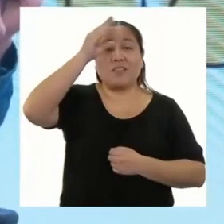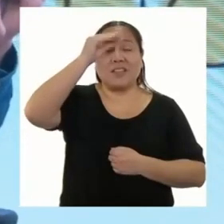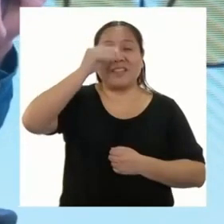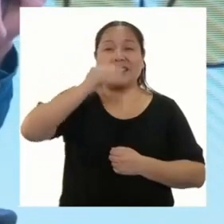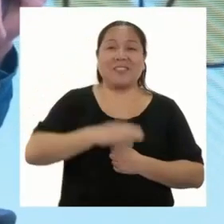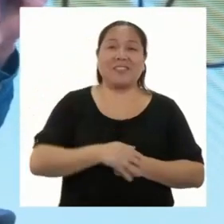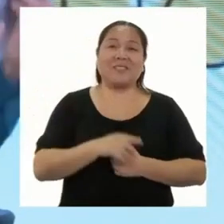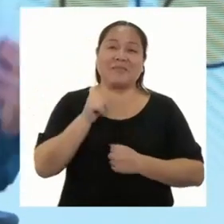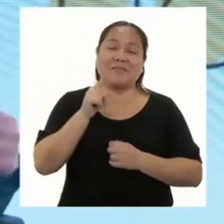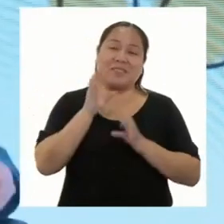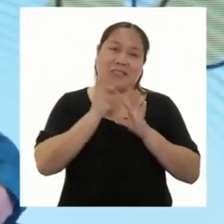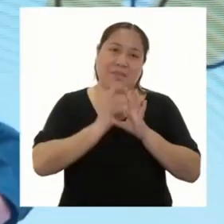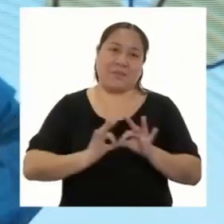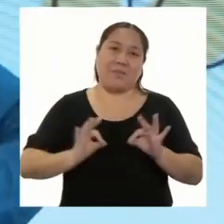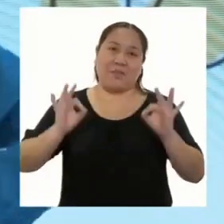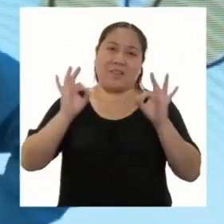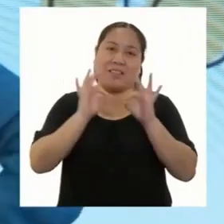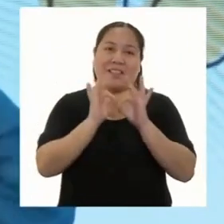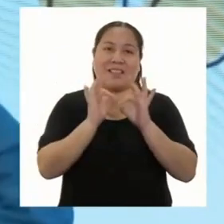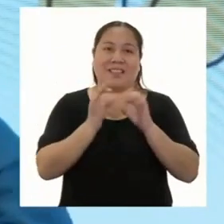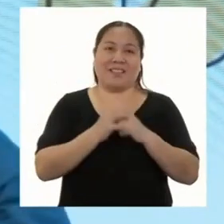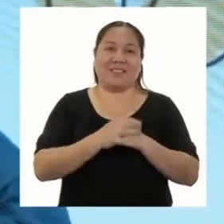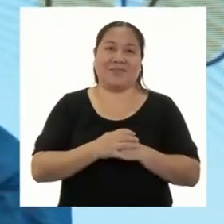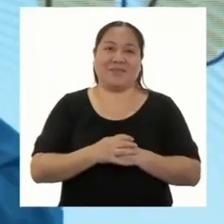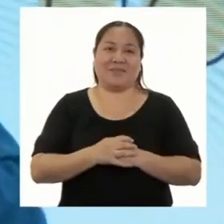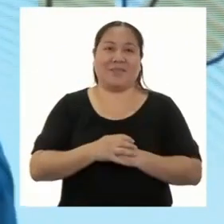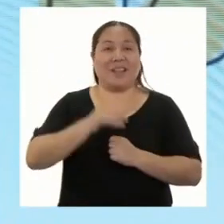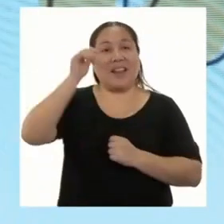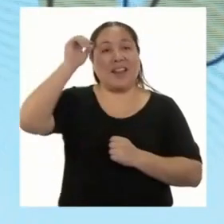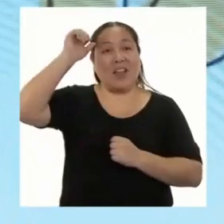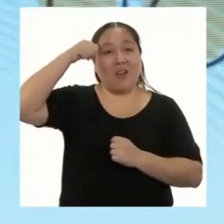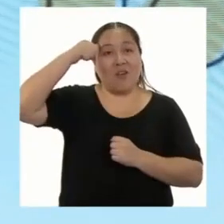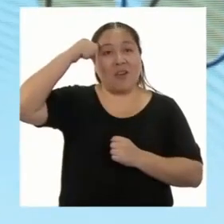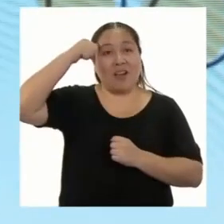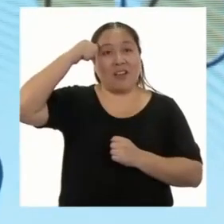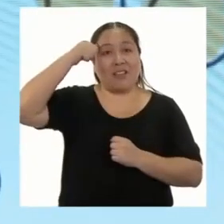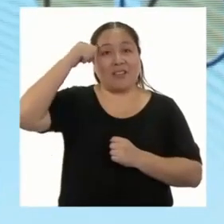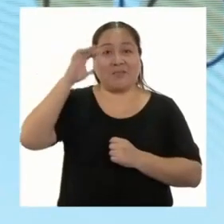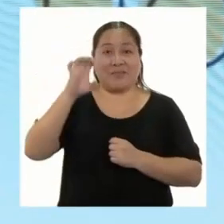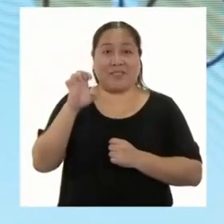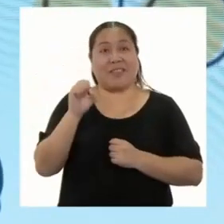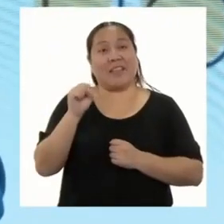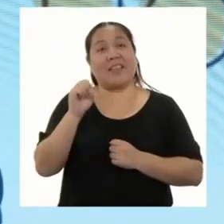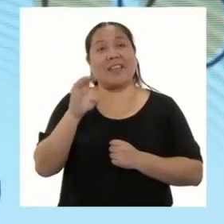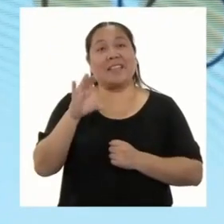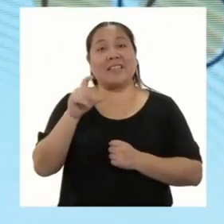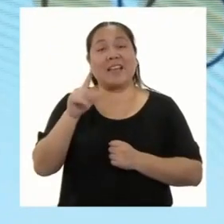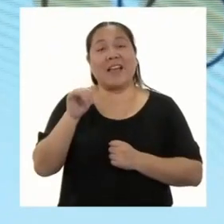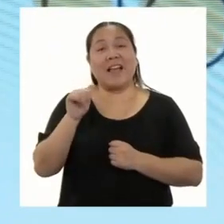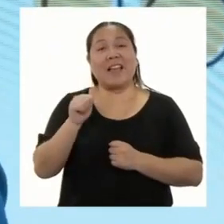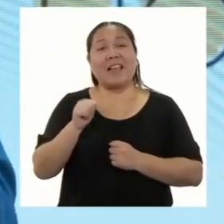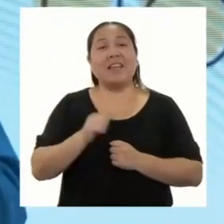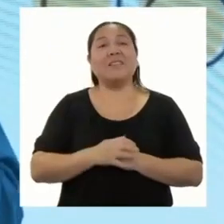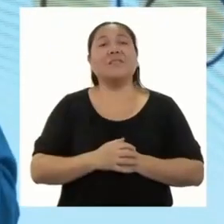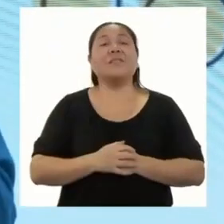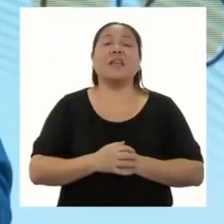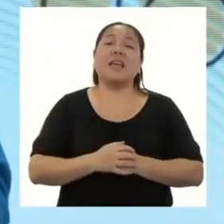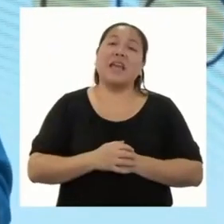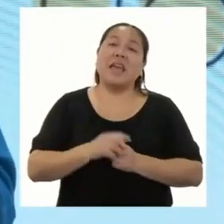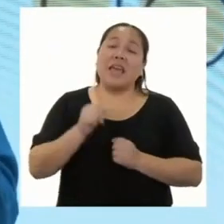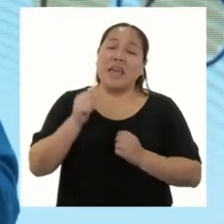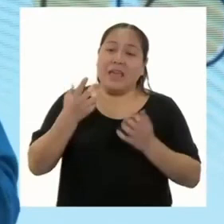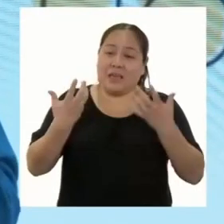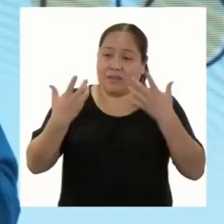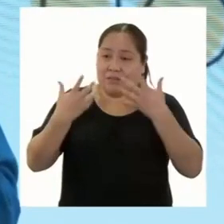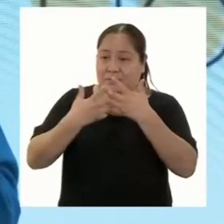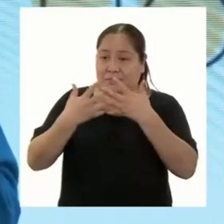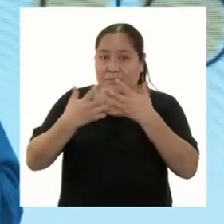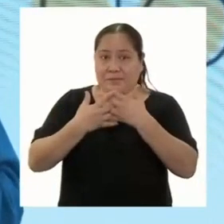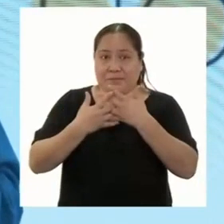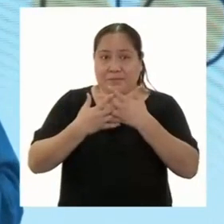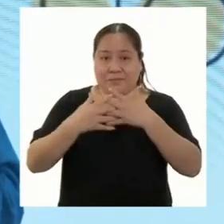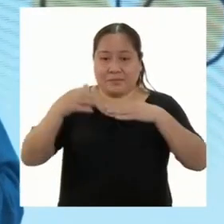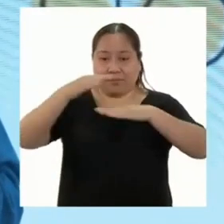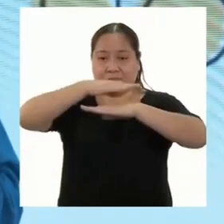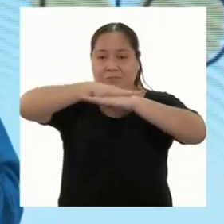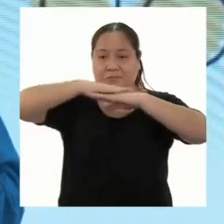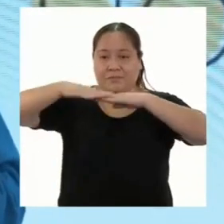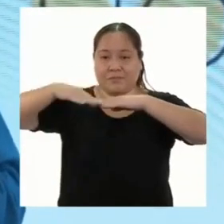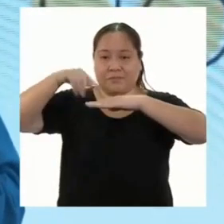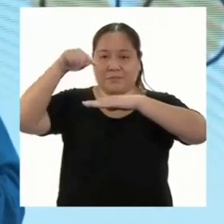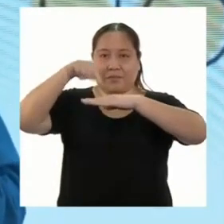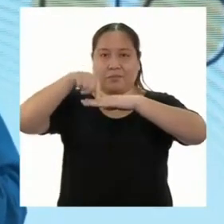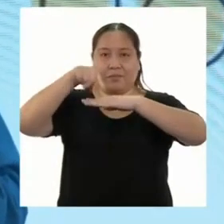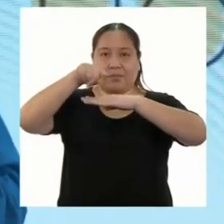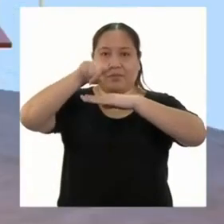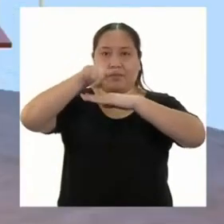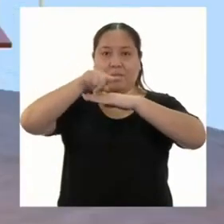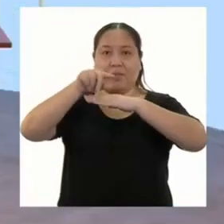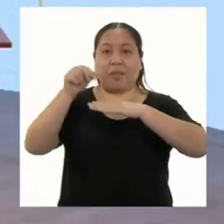muy importante. Recuerda que la escala es la relación entre la medida lineal